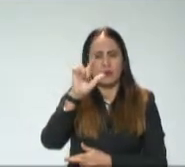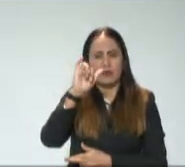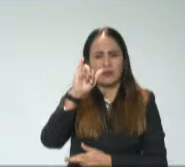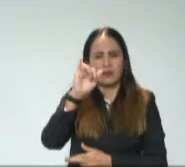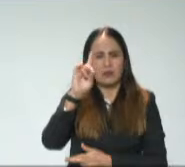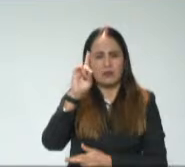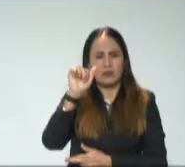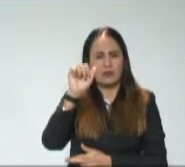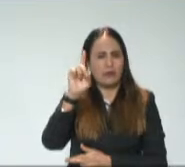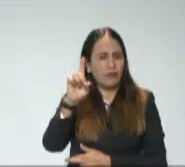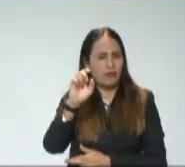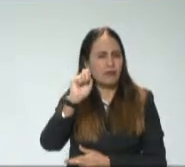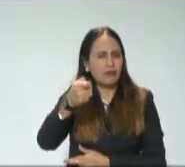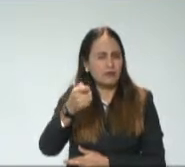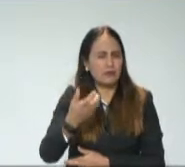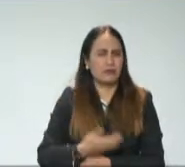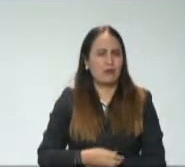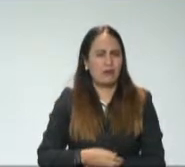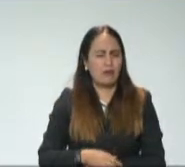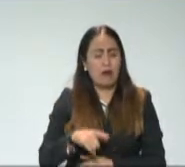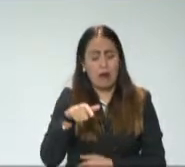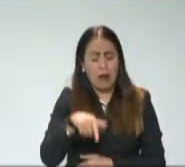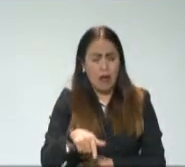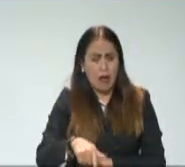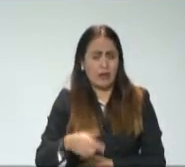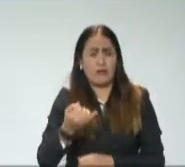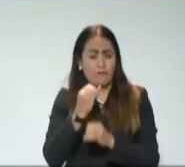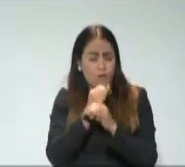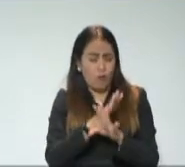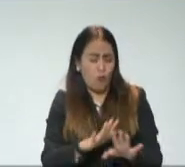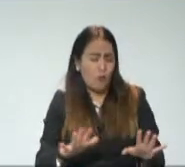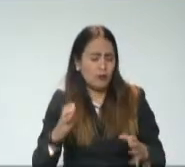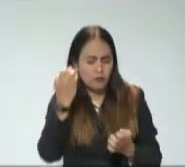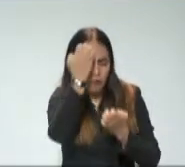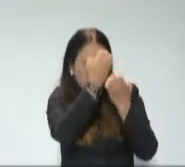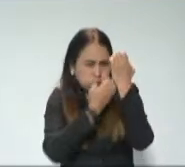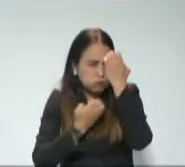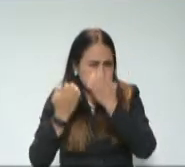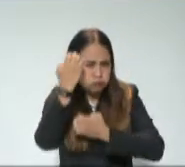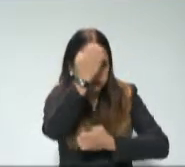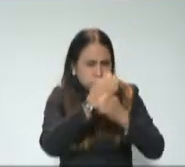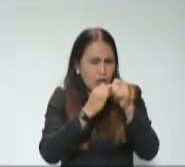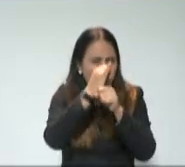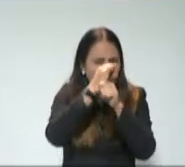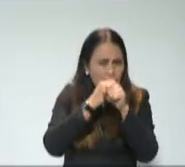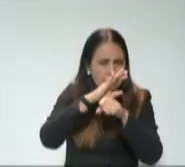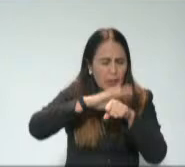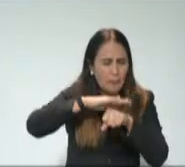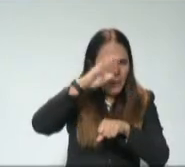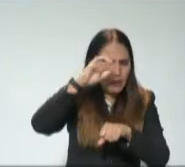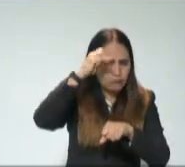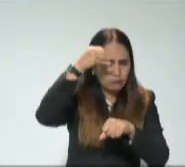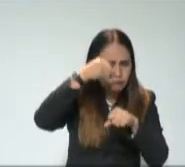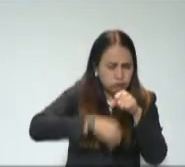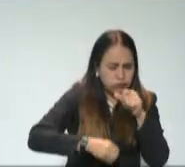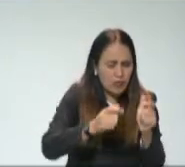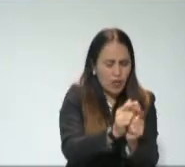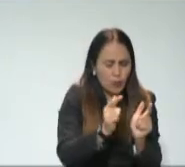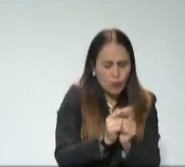e el análisis que puede hacerse de esa información obviamente por los grupos de trabajo